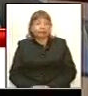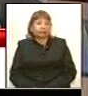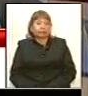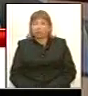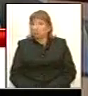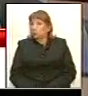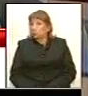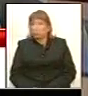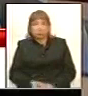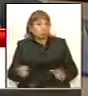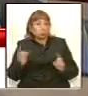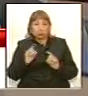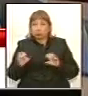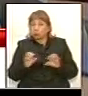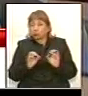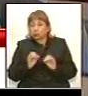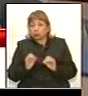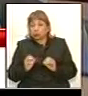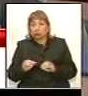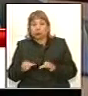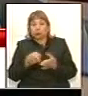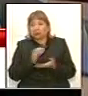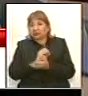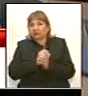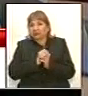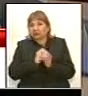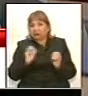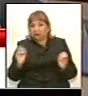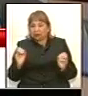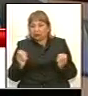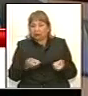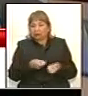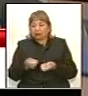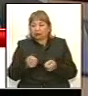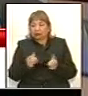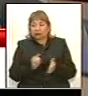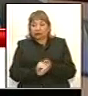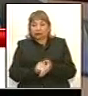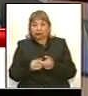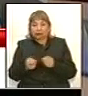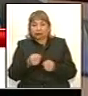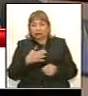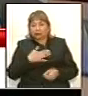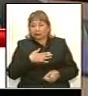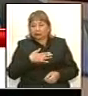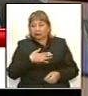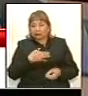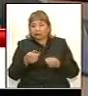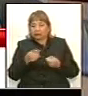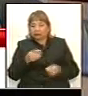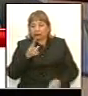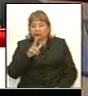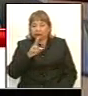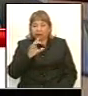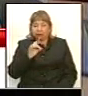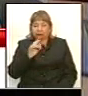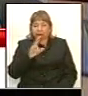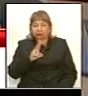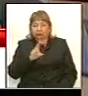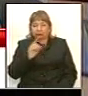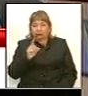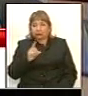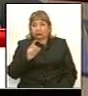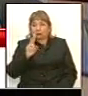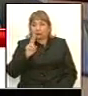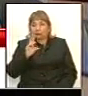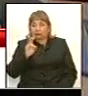dado, porque no, al Congreso no le ha llegado una propuesta del Ejecutivo. La ley de mi autoría es la 30831, publicada el